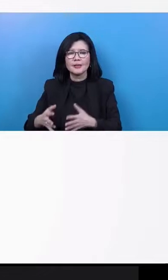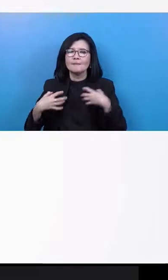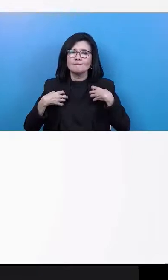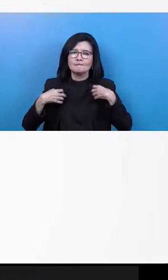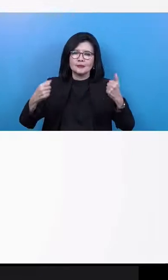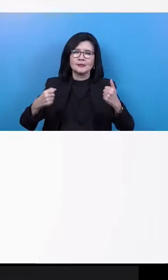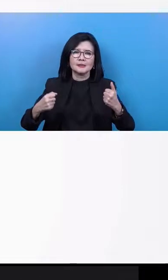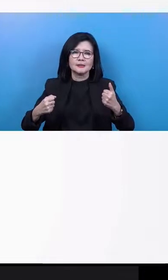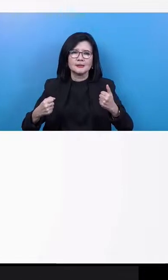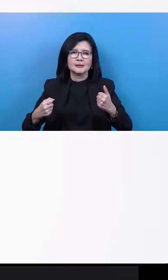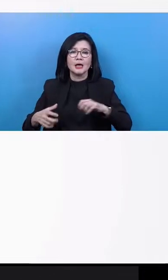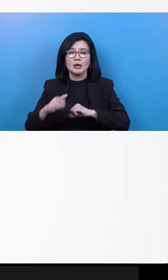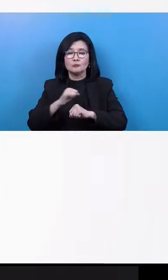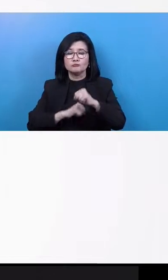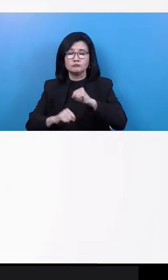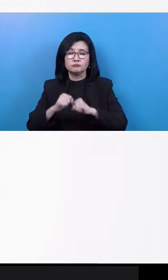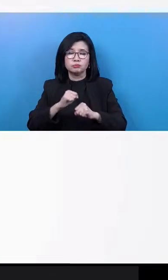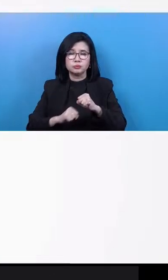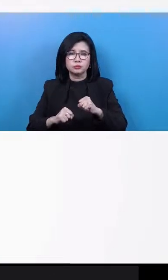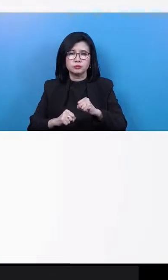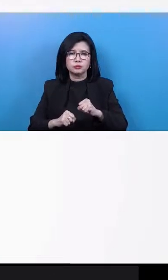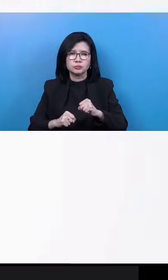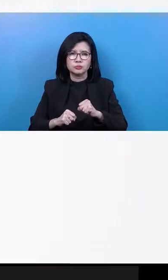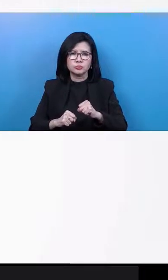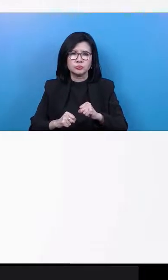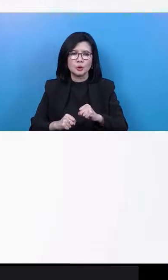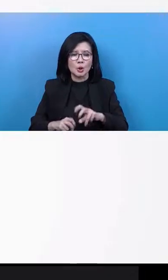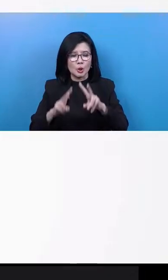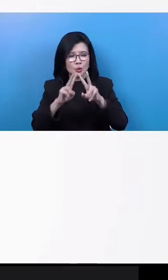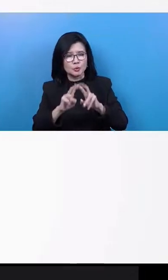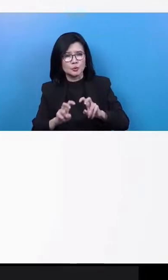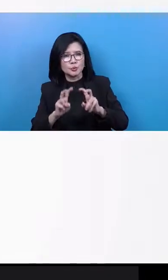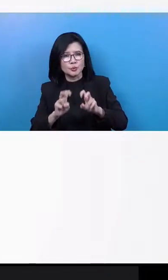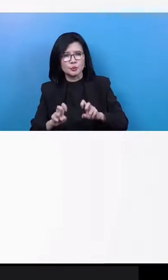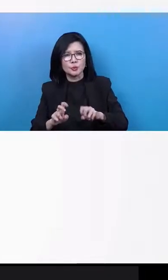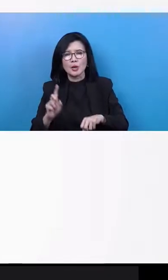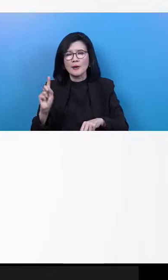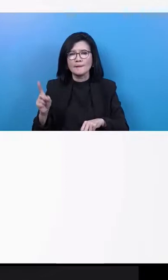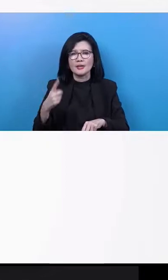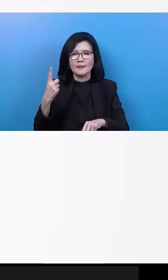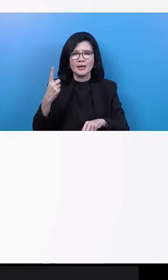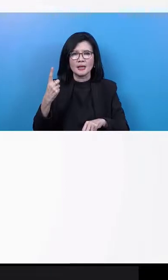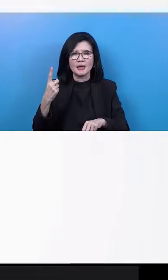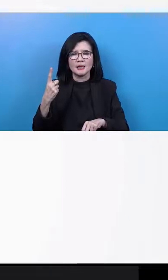a nivel mundial, en el que también nos permite ir identificando esas